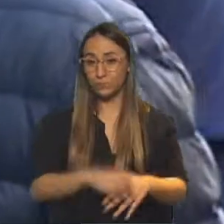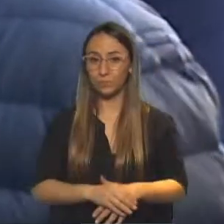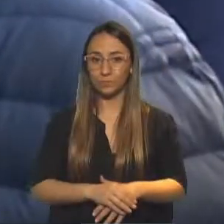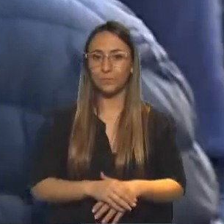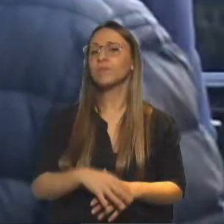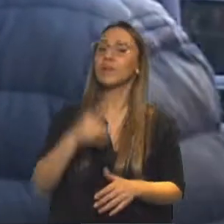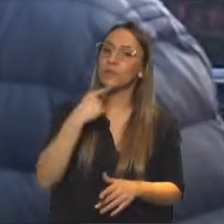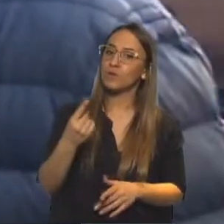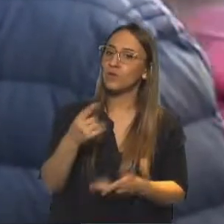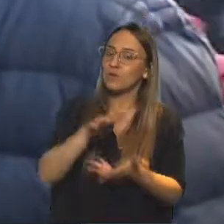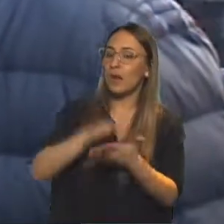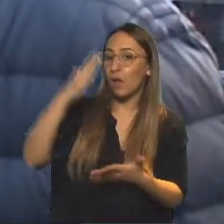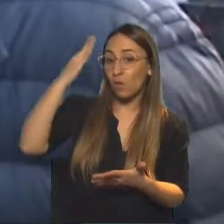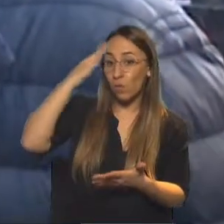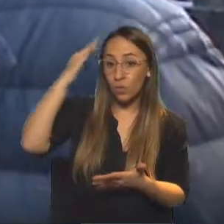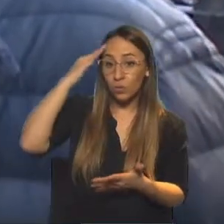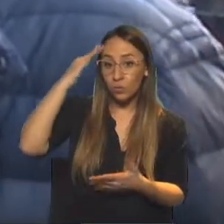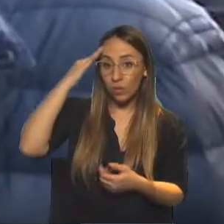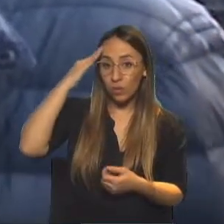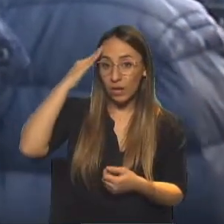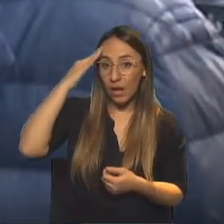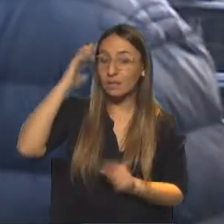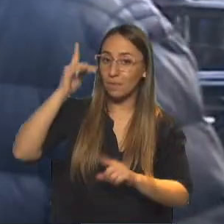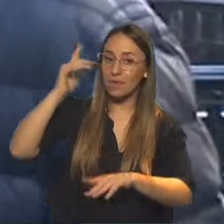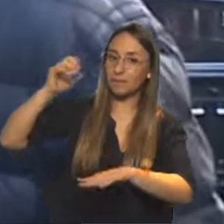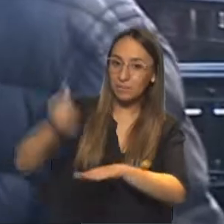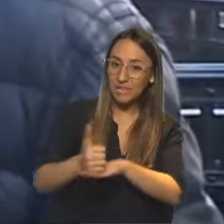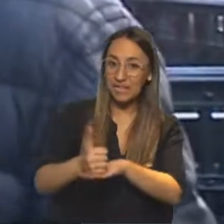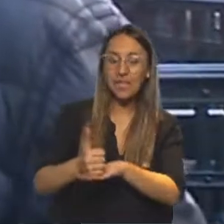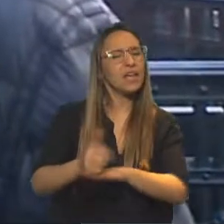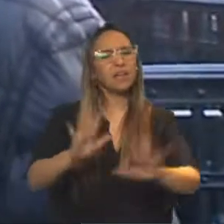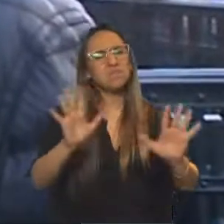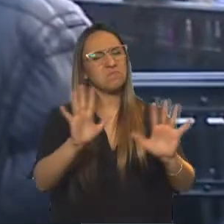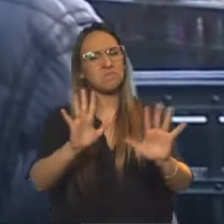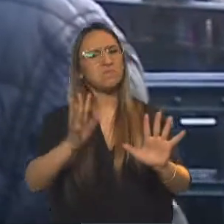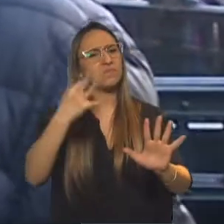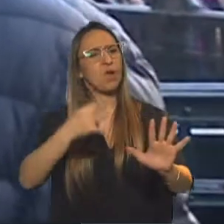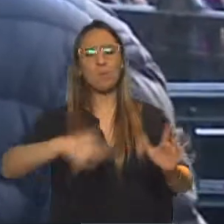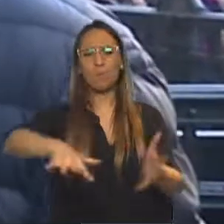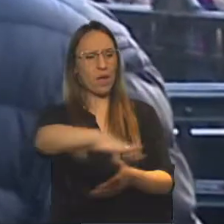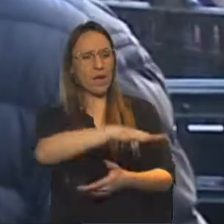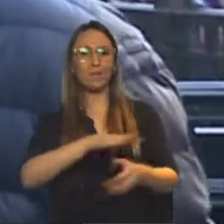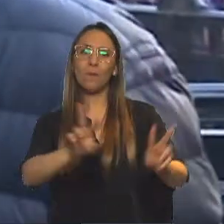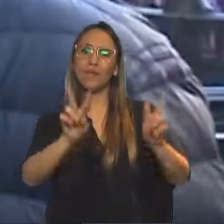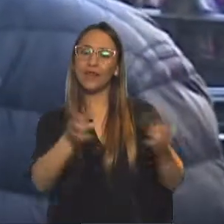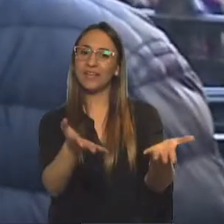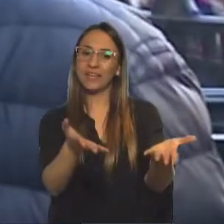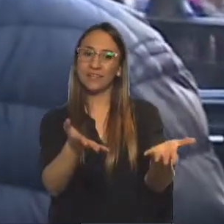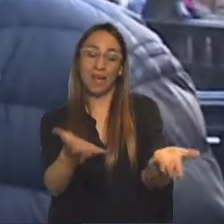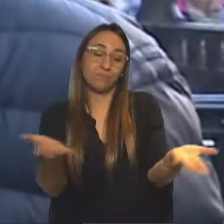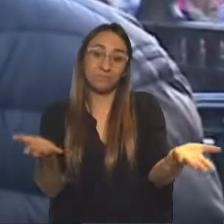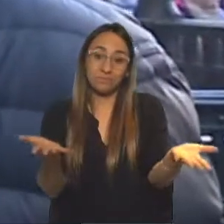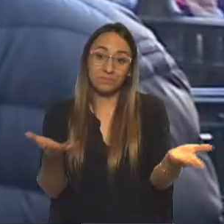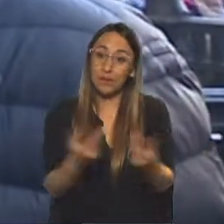Daniel, la cultura también aquí en esta plaza. El pueblo, la gente, el pueblo peronista, que